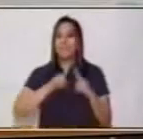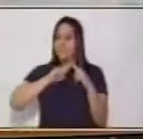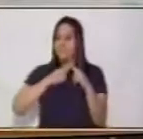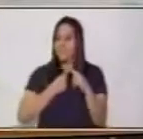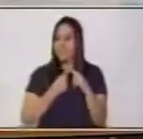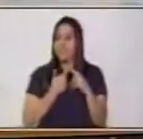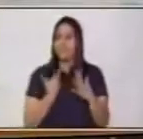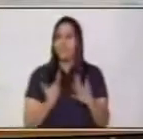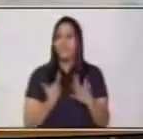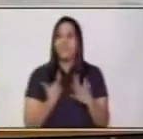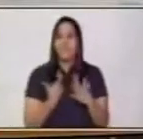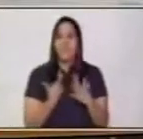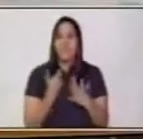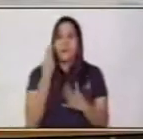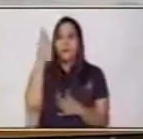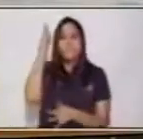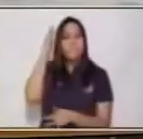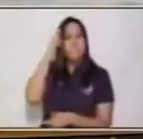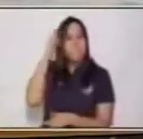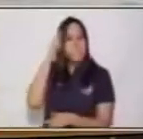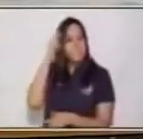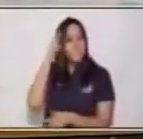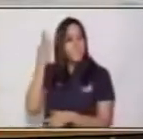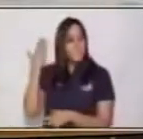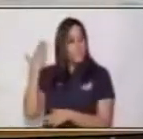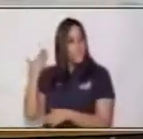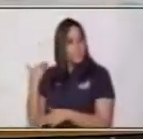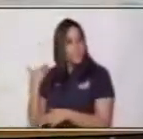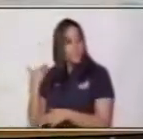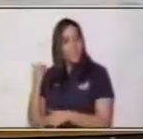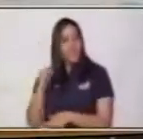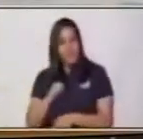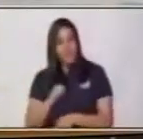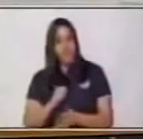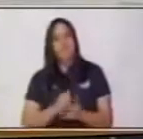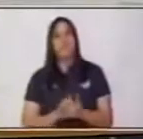Iniciamos entonces recordando